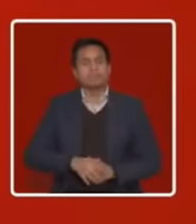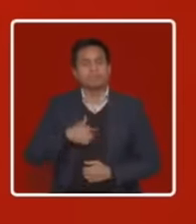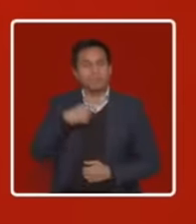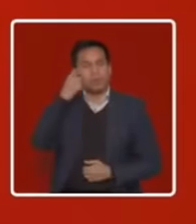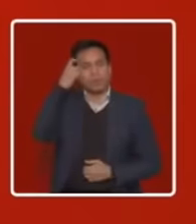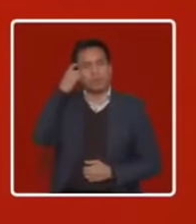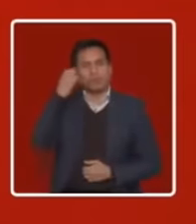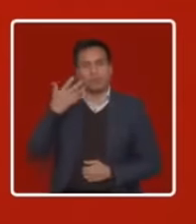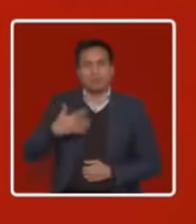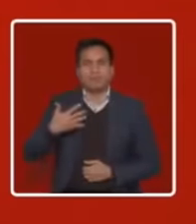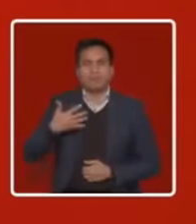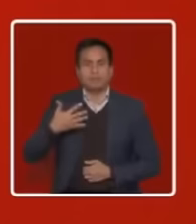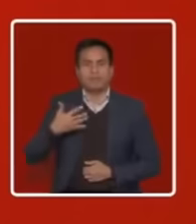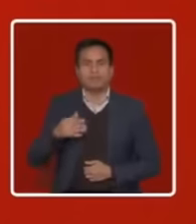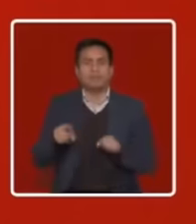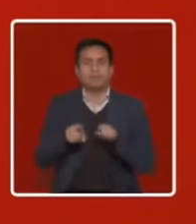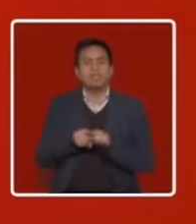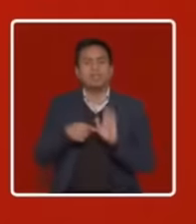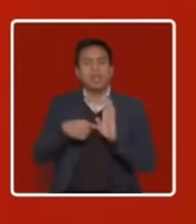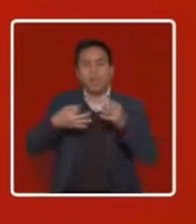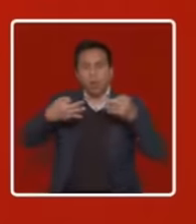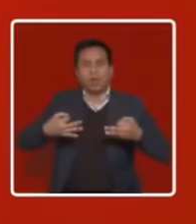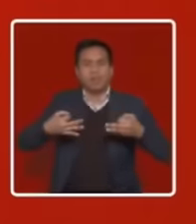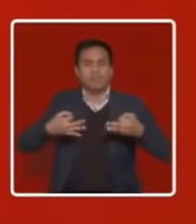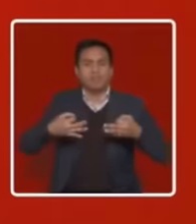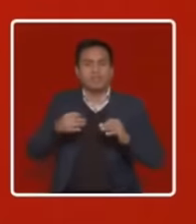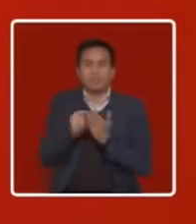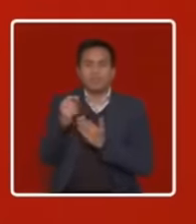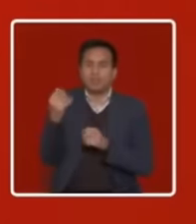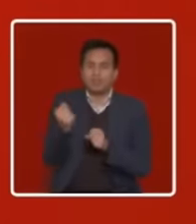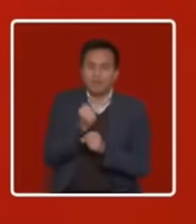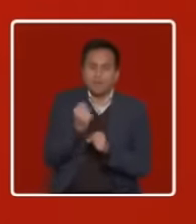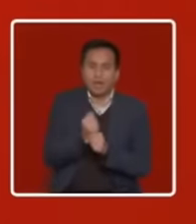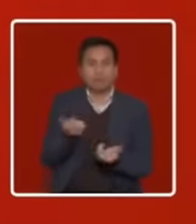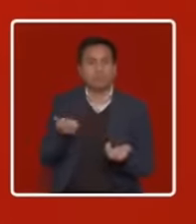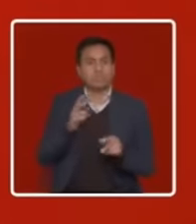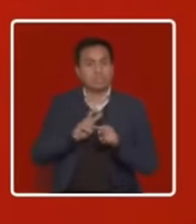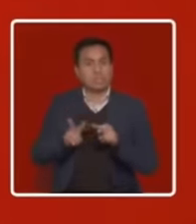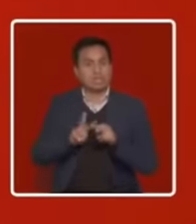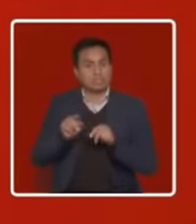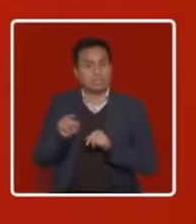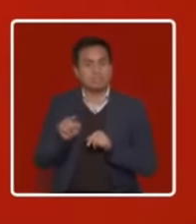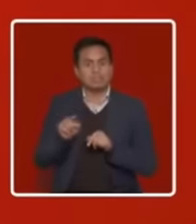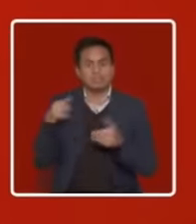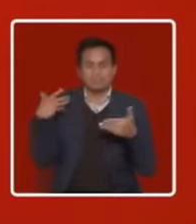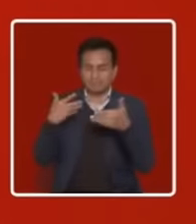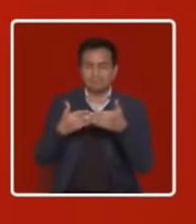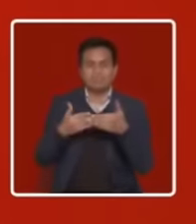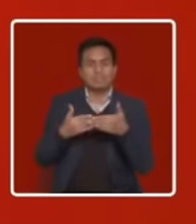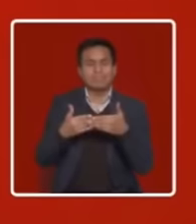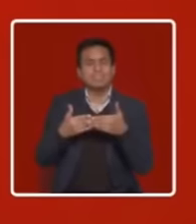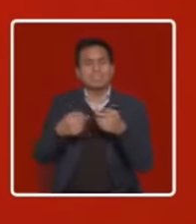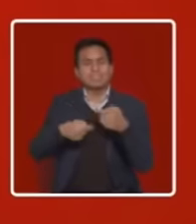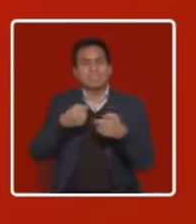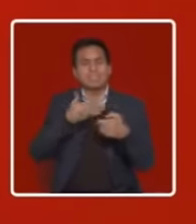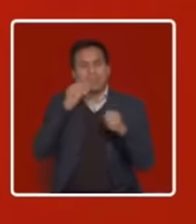creo que es relevante y es un acto concreto de valoración al trabajo que se ha realizado para que este